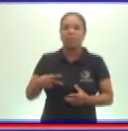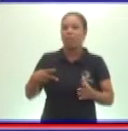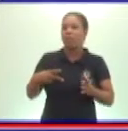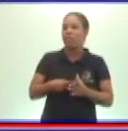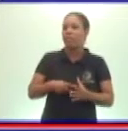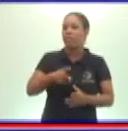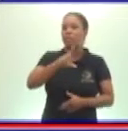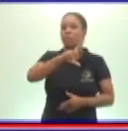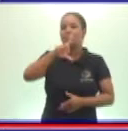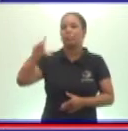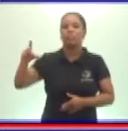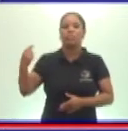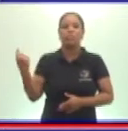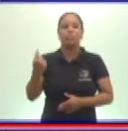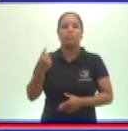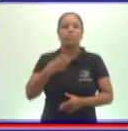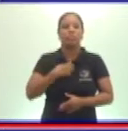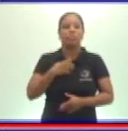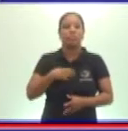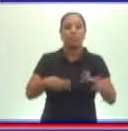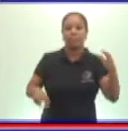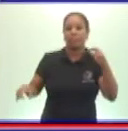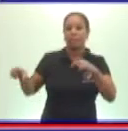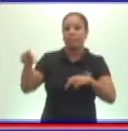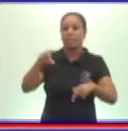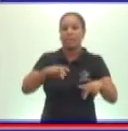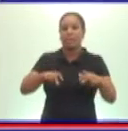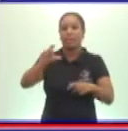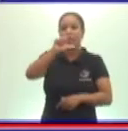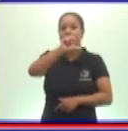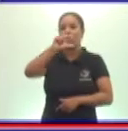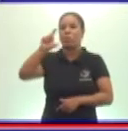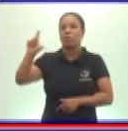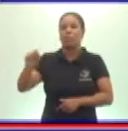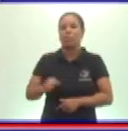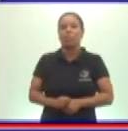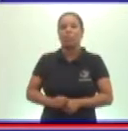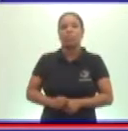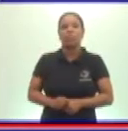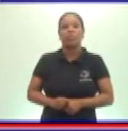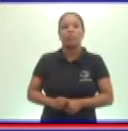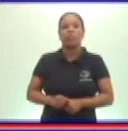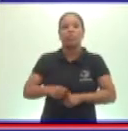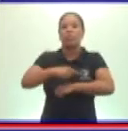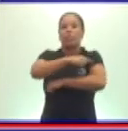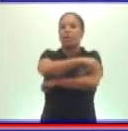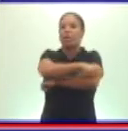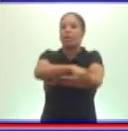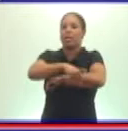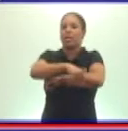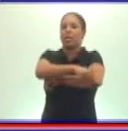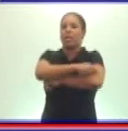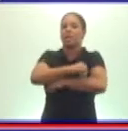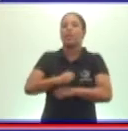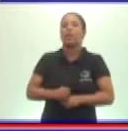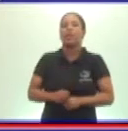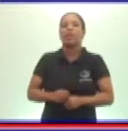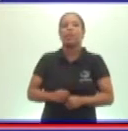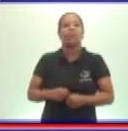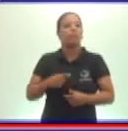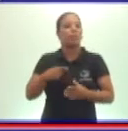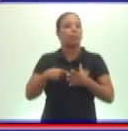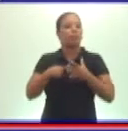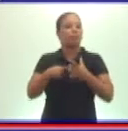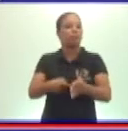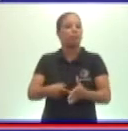nosotros es indagar en los conceptos. Por eso, hacia una esquina hay una sugerencia de actividad hacia ustedes.